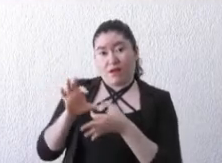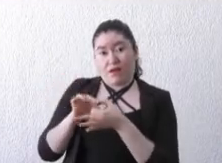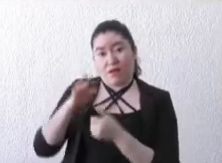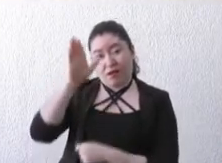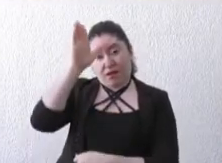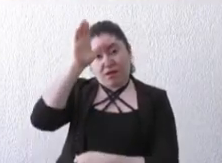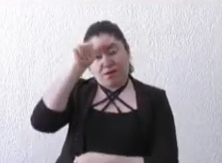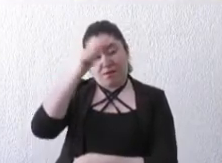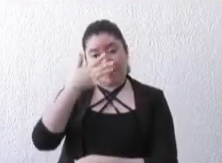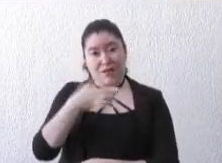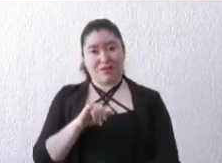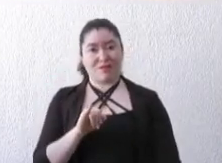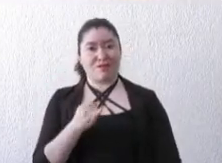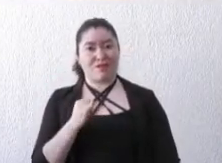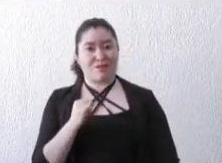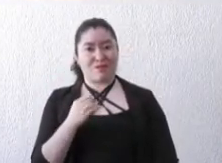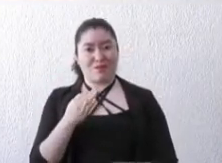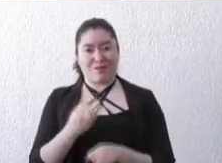1900 de este año